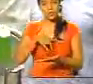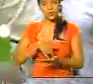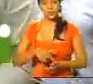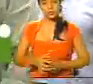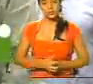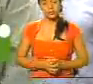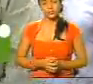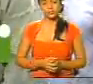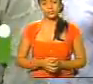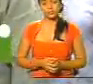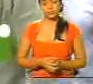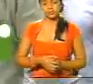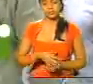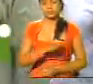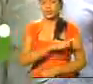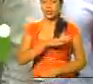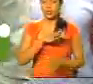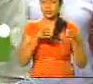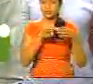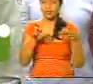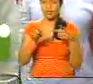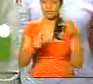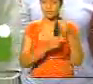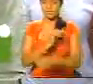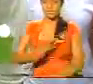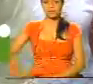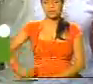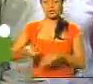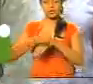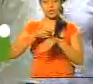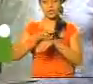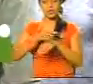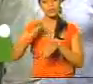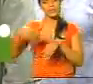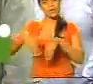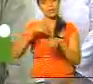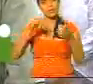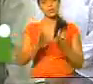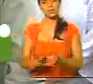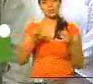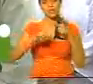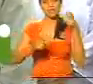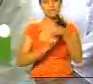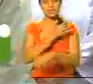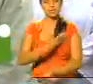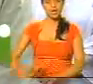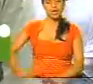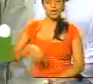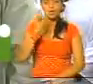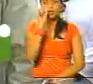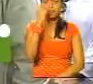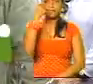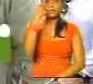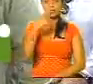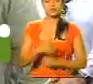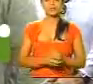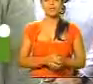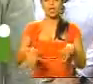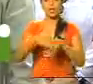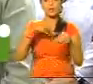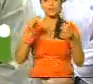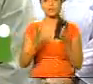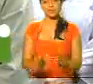todo el consejo de vicepresidentes de gobierno, el ministro y vicepresidente Rafael Ramírez, el ministro